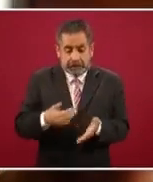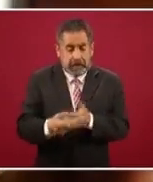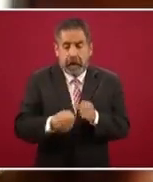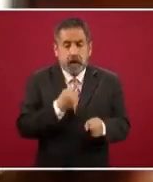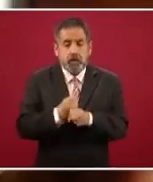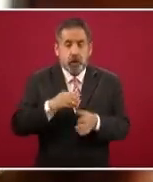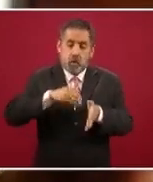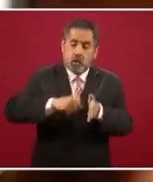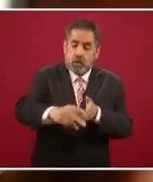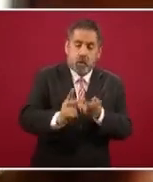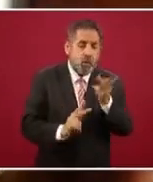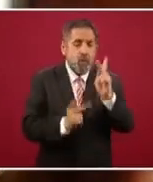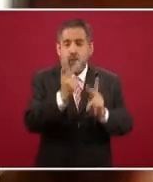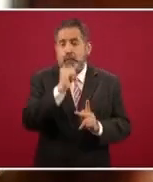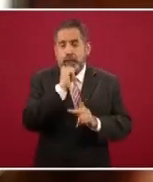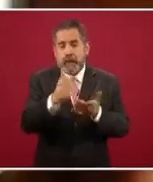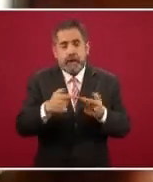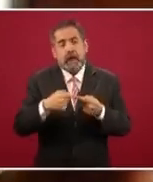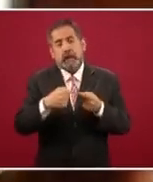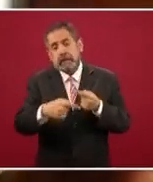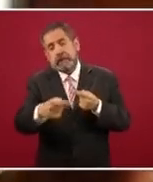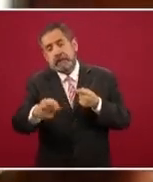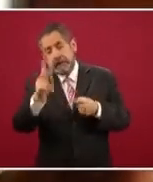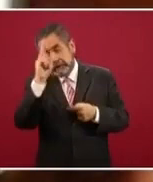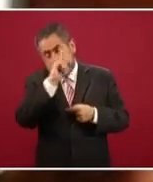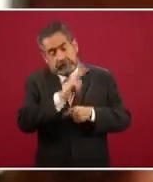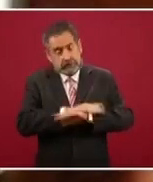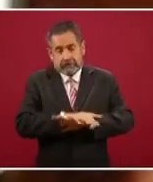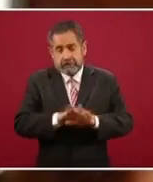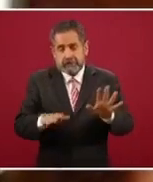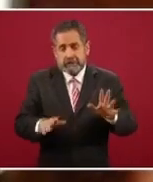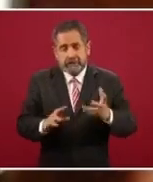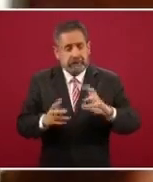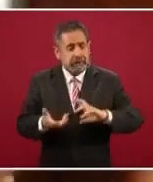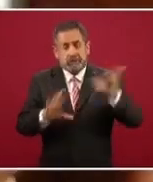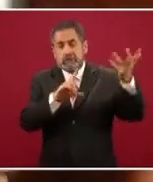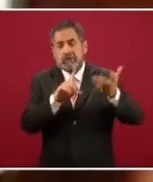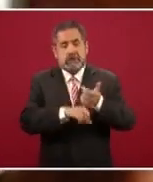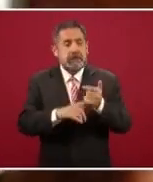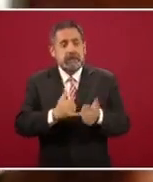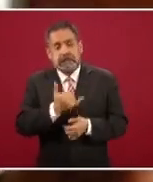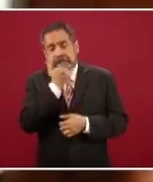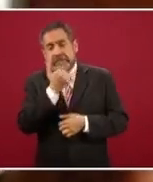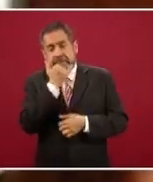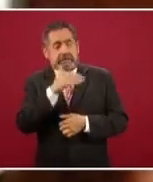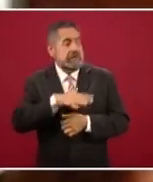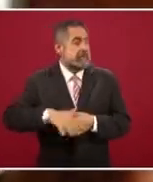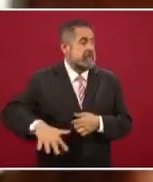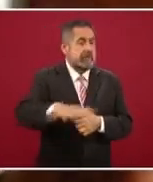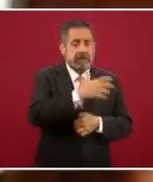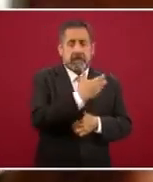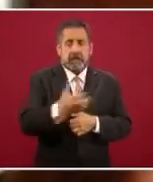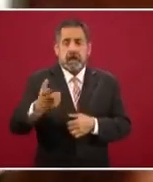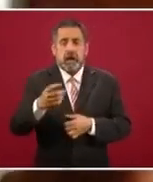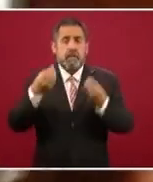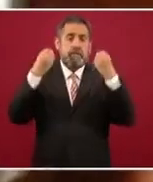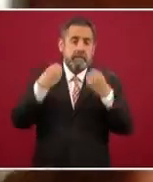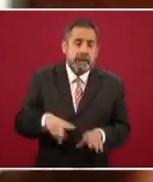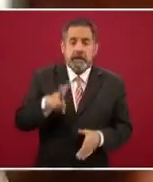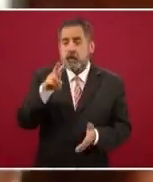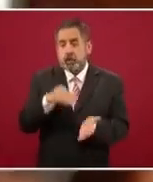año y seguramente la situación llegará a un desastre económico para el sector agrícola de más de